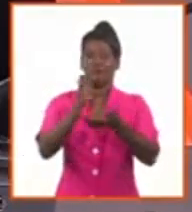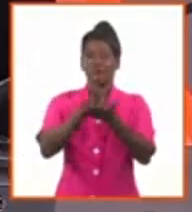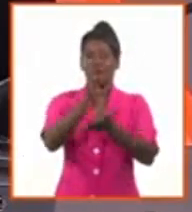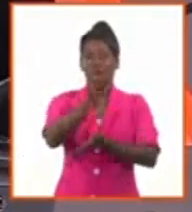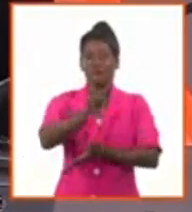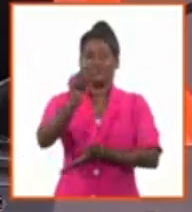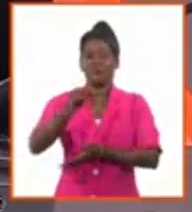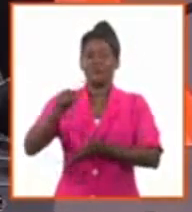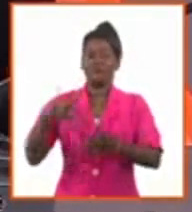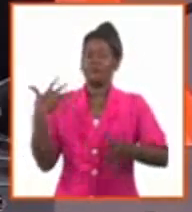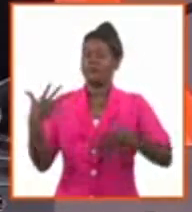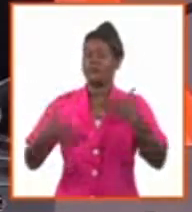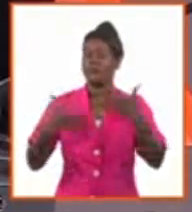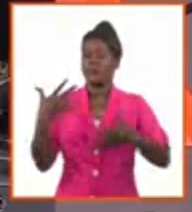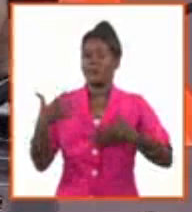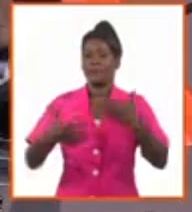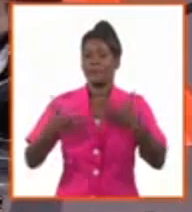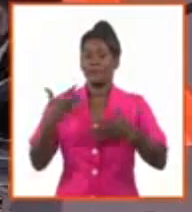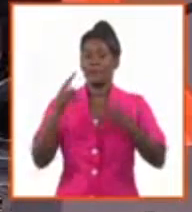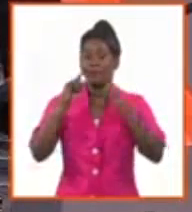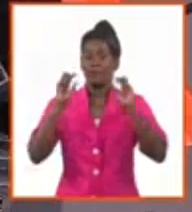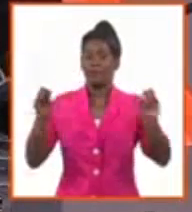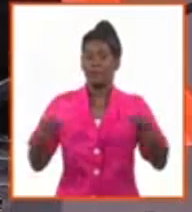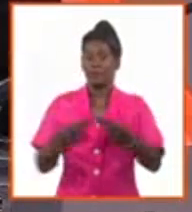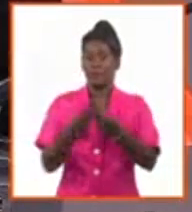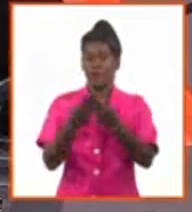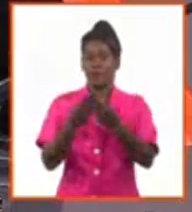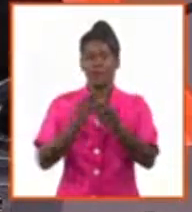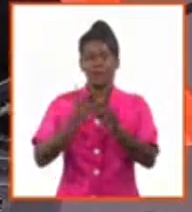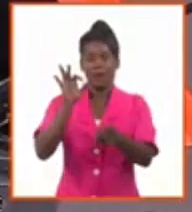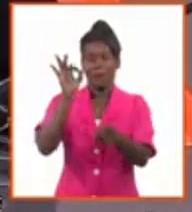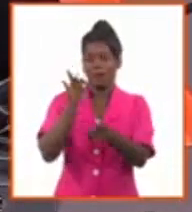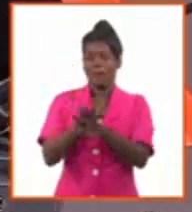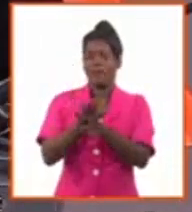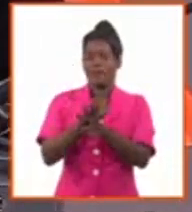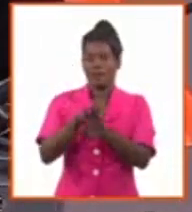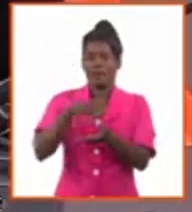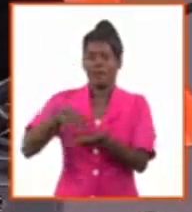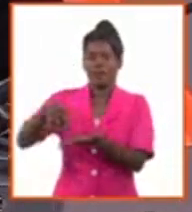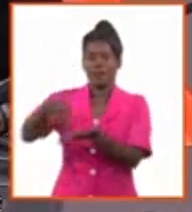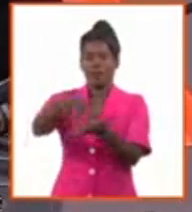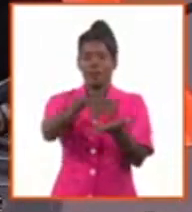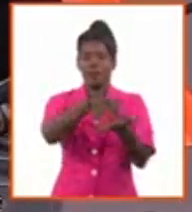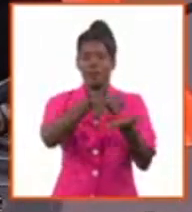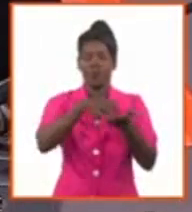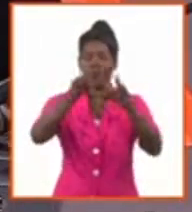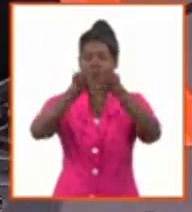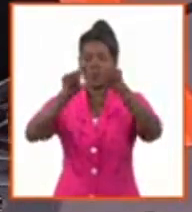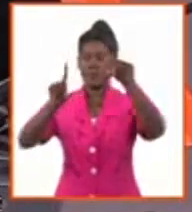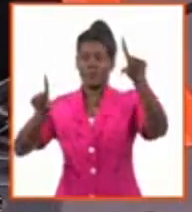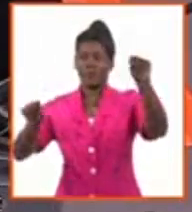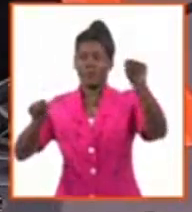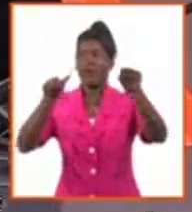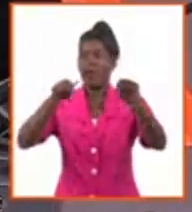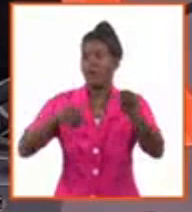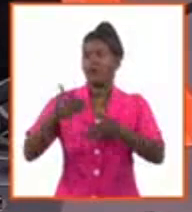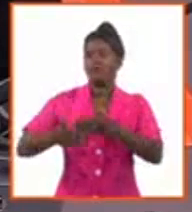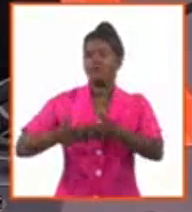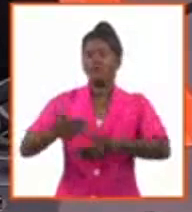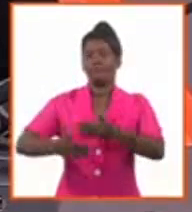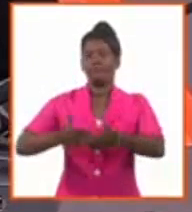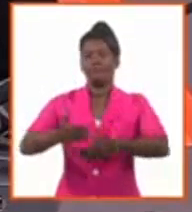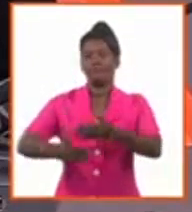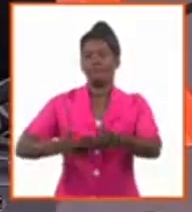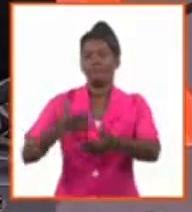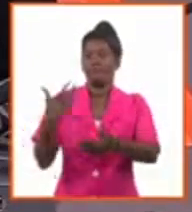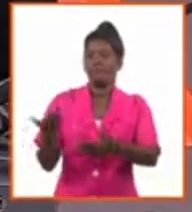estará celebrándose este importante evento que ha comenzado ya en las bases en todo el país. De cómo se desarrollará,